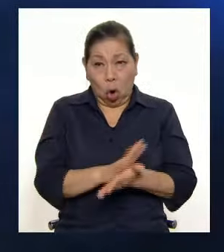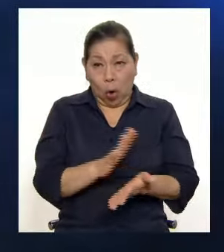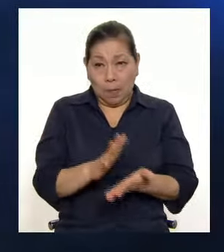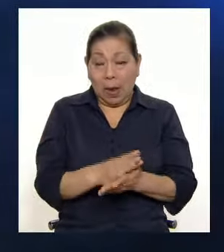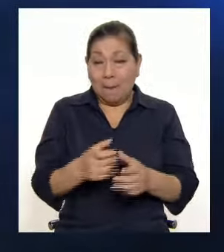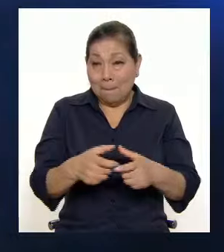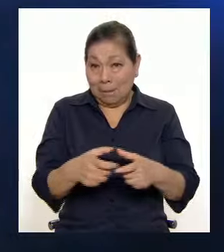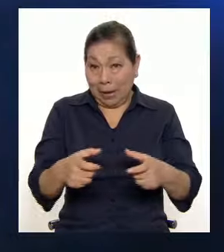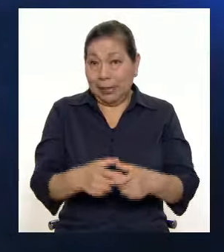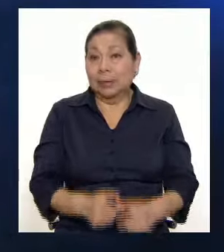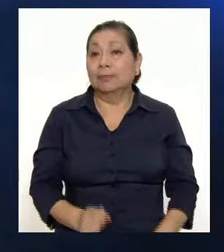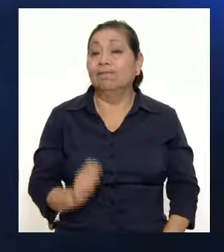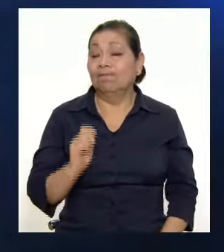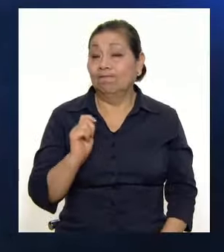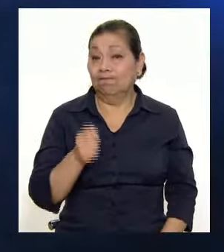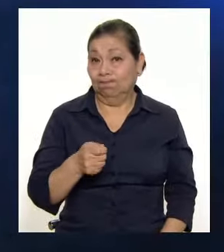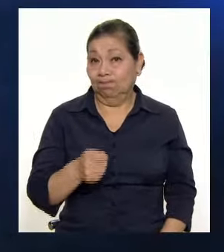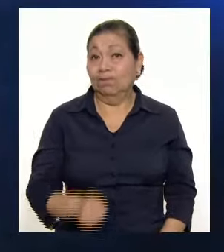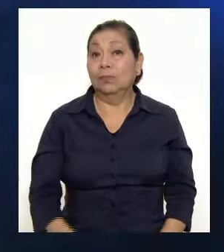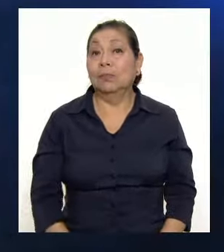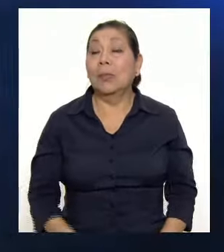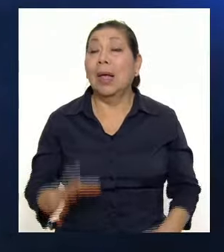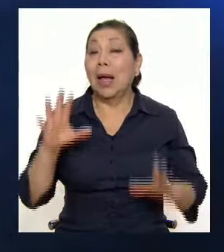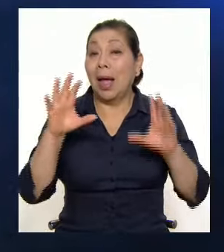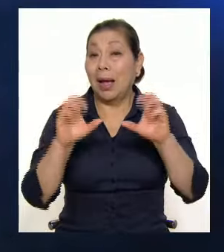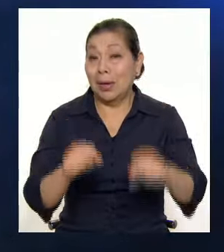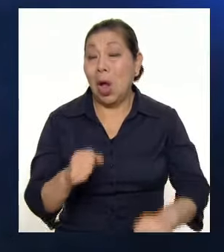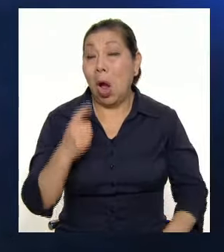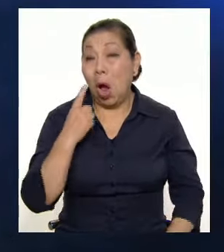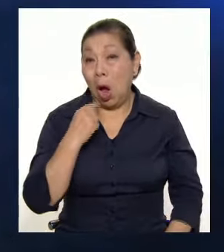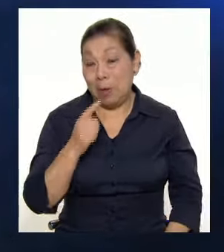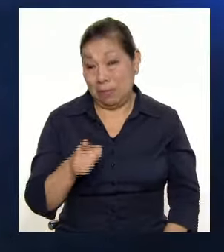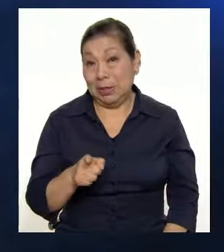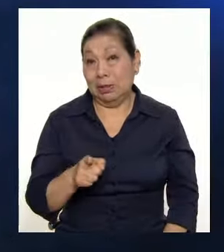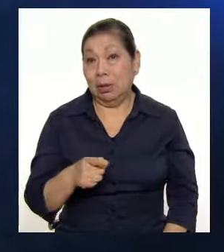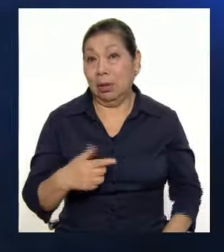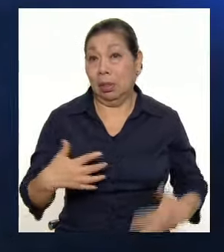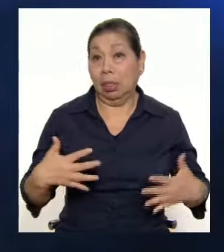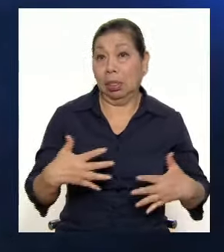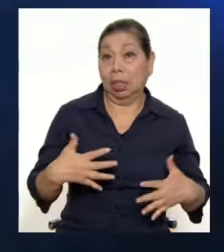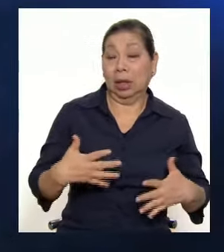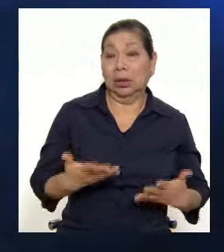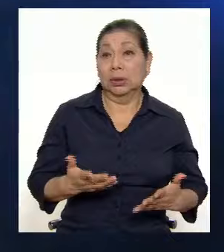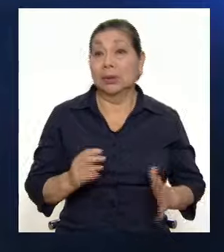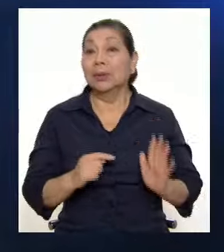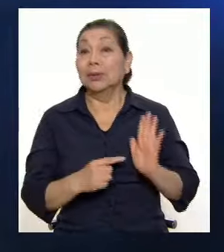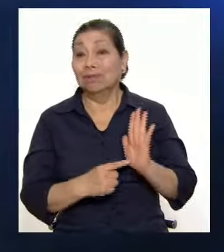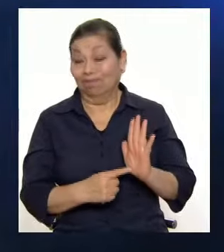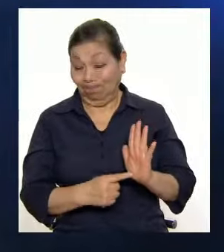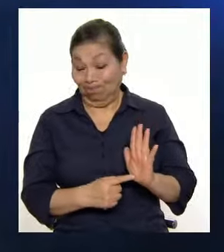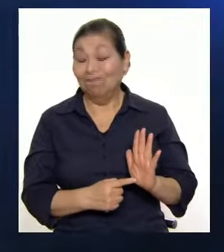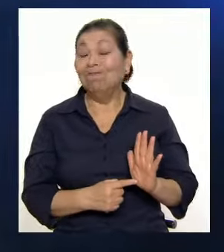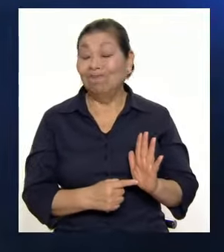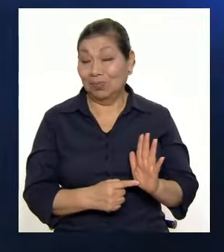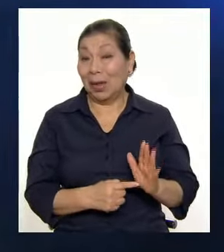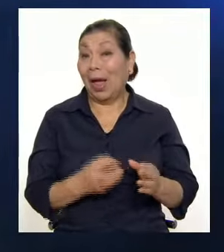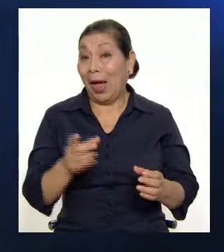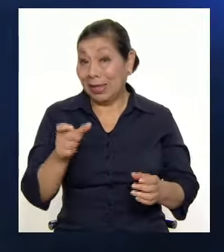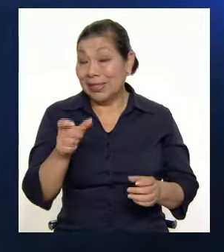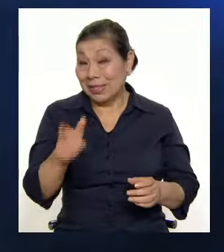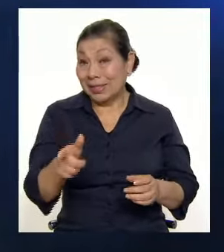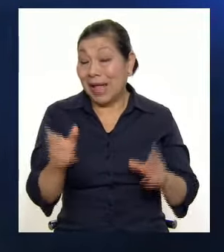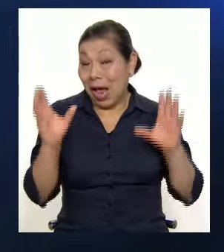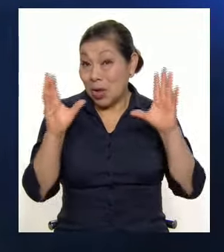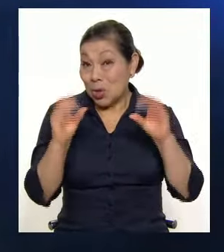billete y fuimos a intervenirlo. Sus nervios avizoraron lo que le sucedería, pues esa